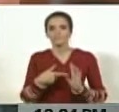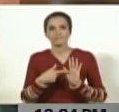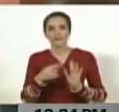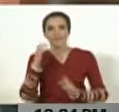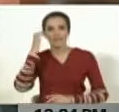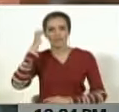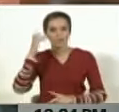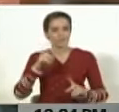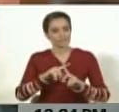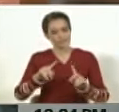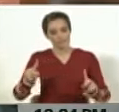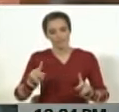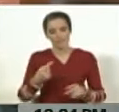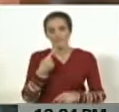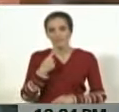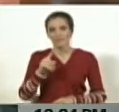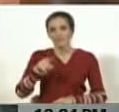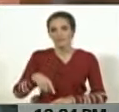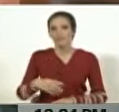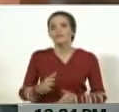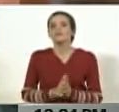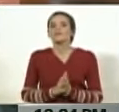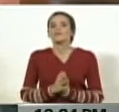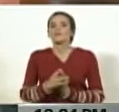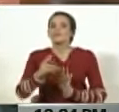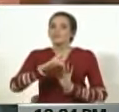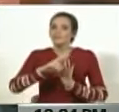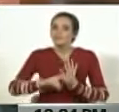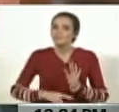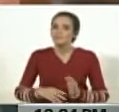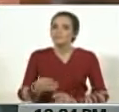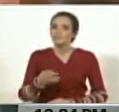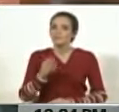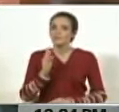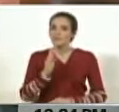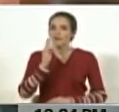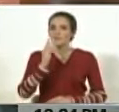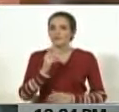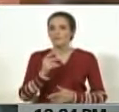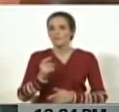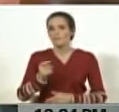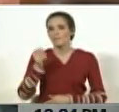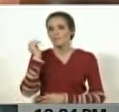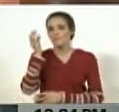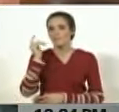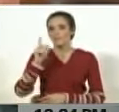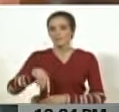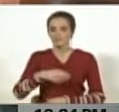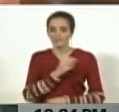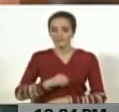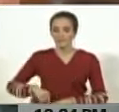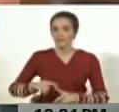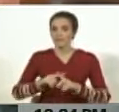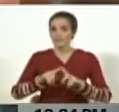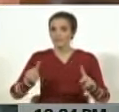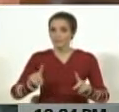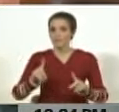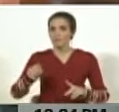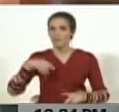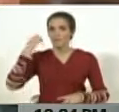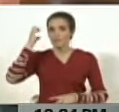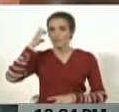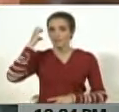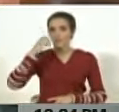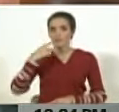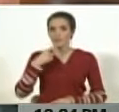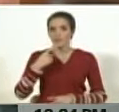Europa. Eso te decía en cuanto al régimen parlamentario y al régimen presidencialista y la diferencia con Europa. Pero